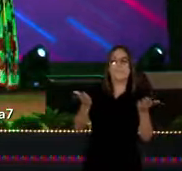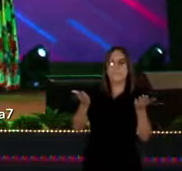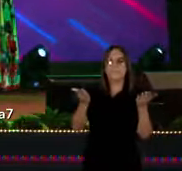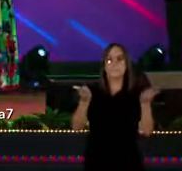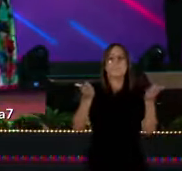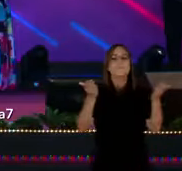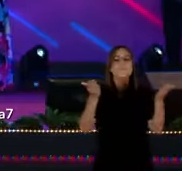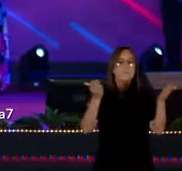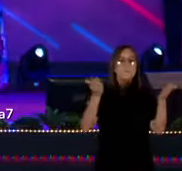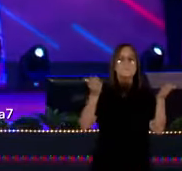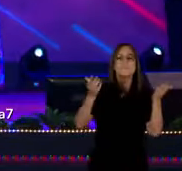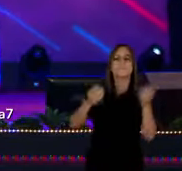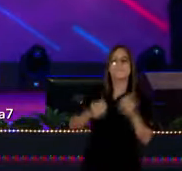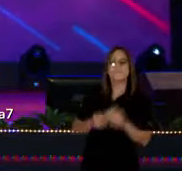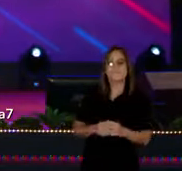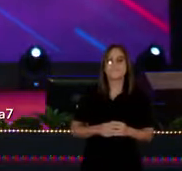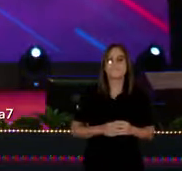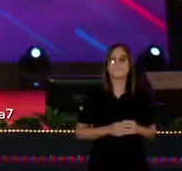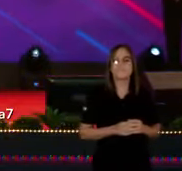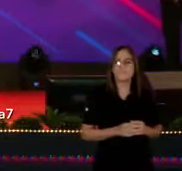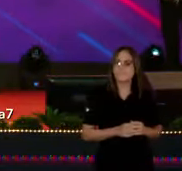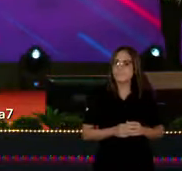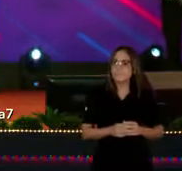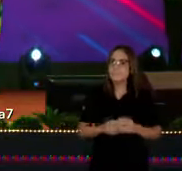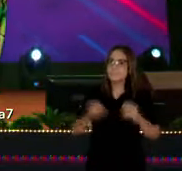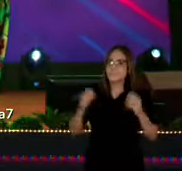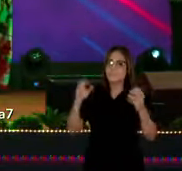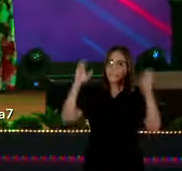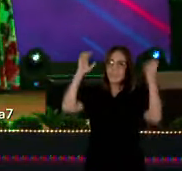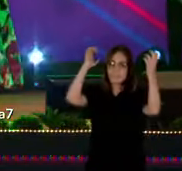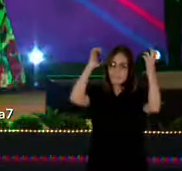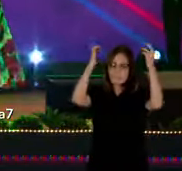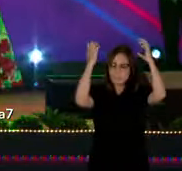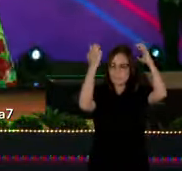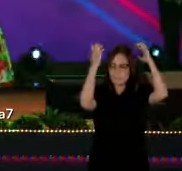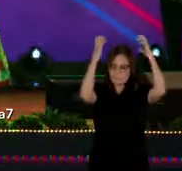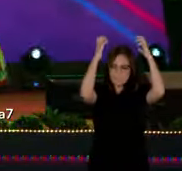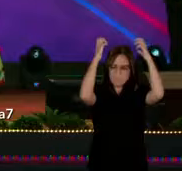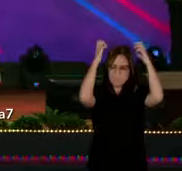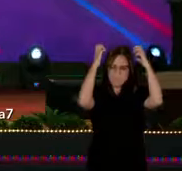Jesús. Con una corona